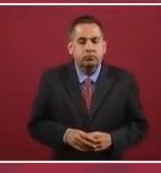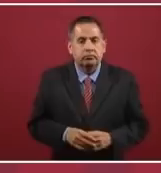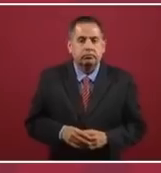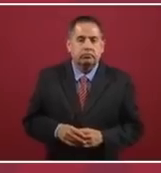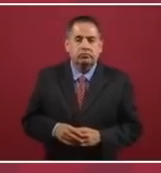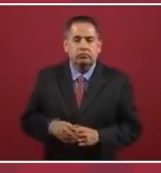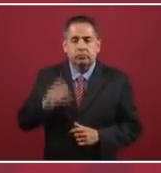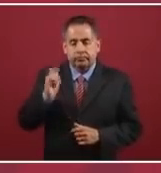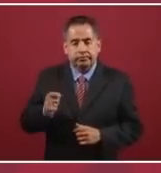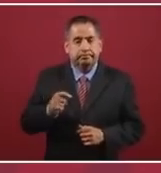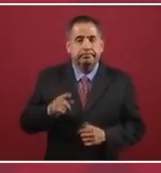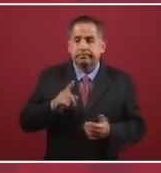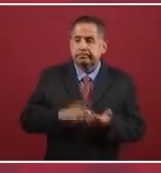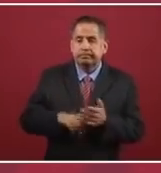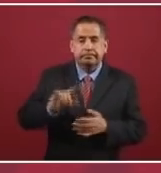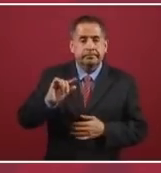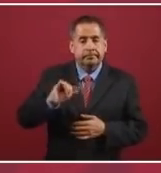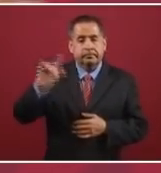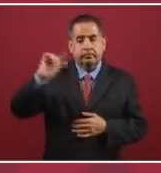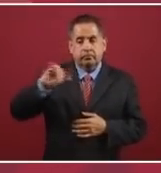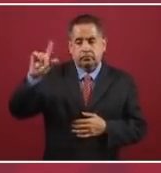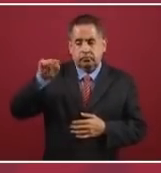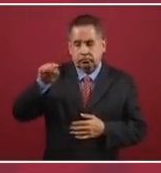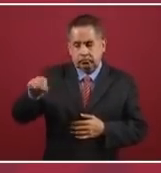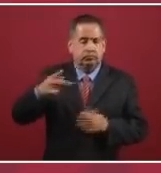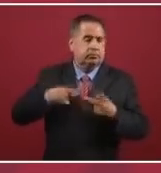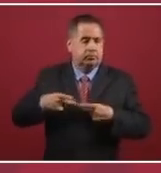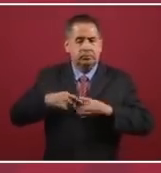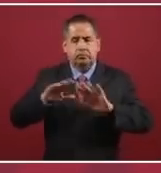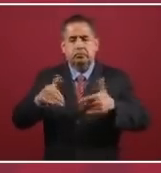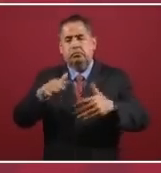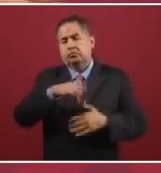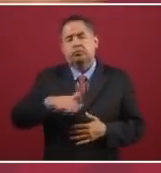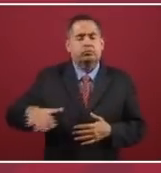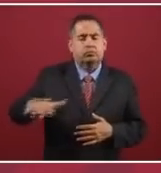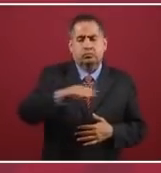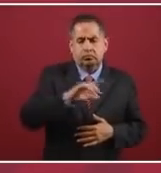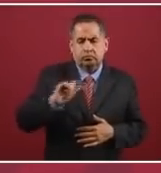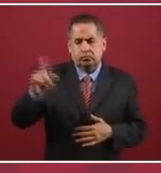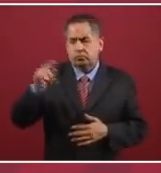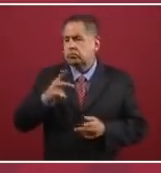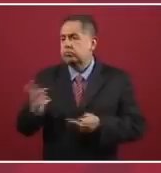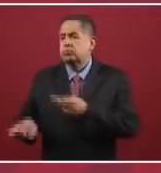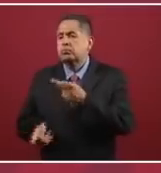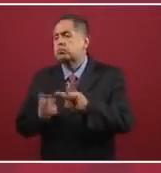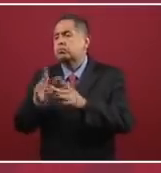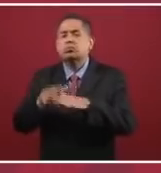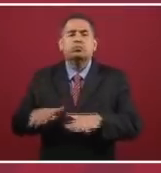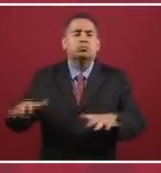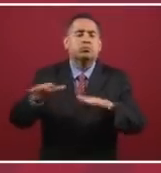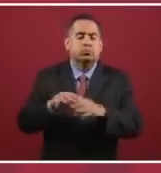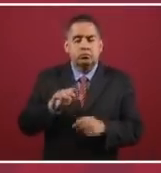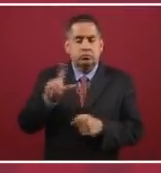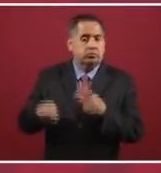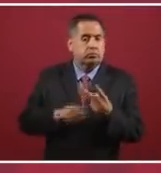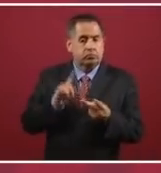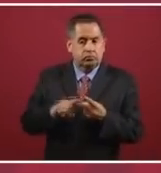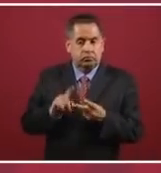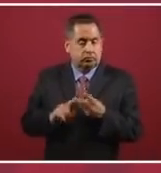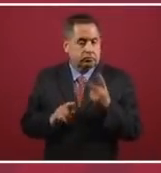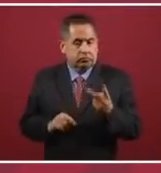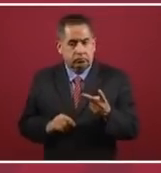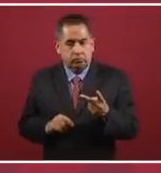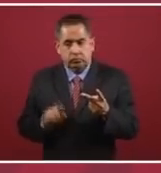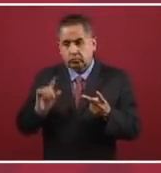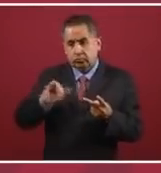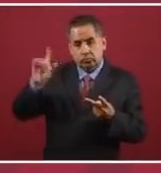que sean las autoridades, primero el pueblo, en la consulta, y luego